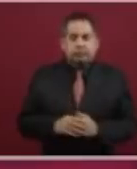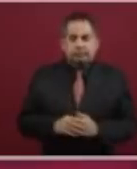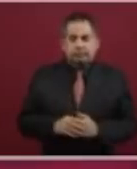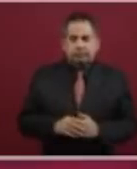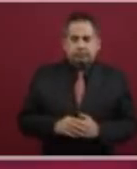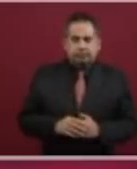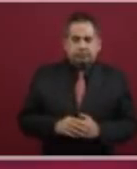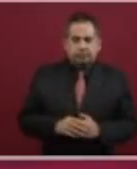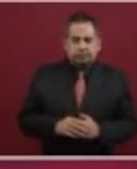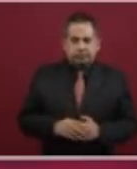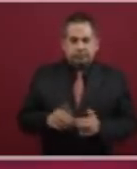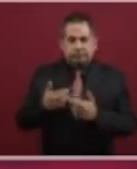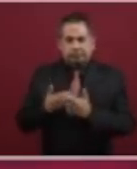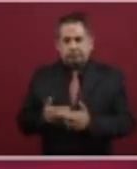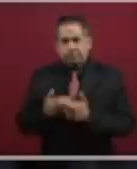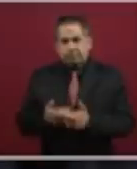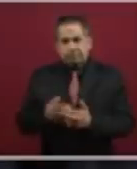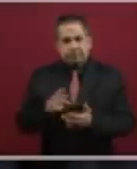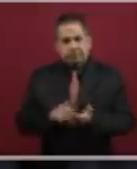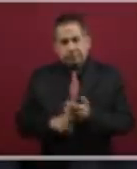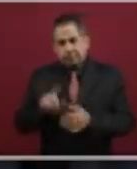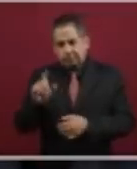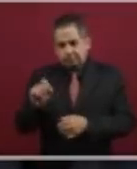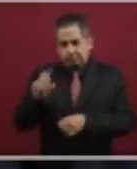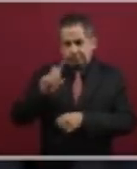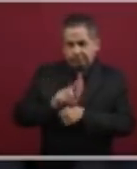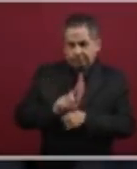tenemos reservas de 20 días.